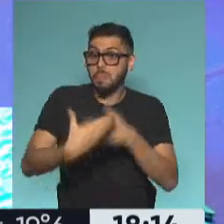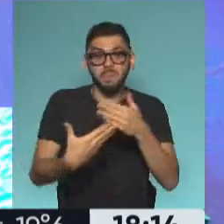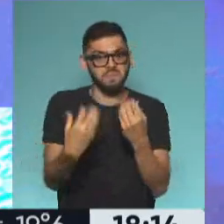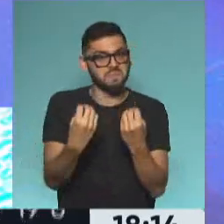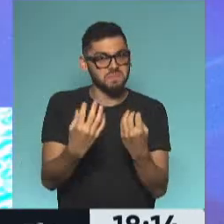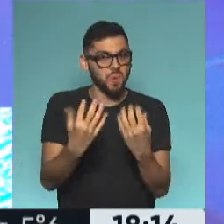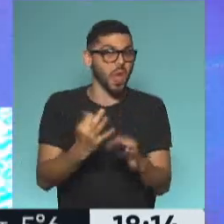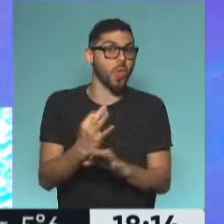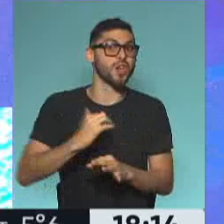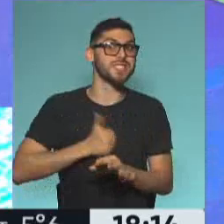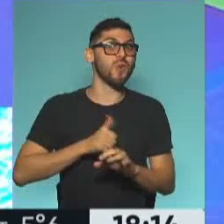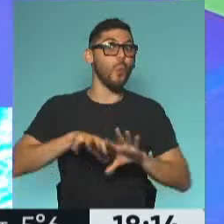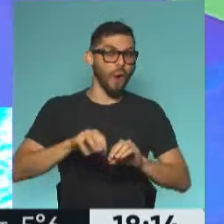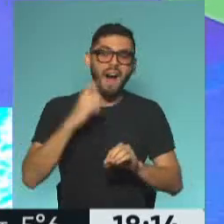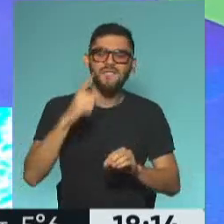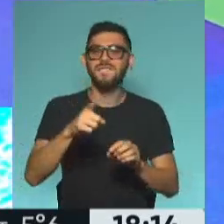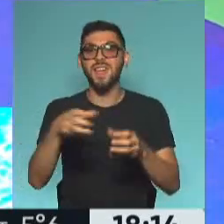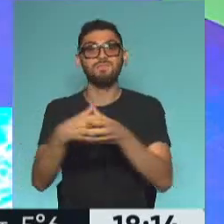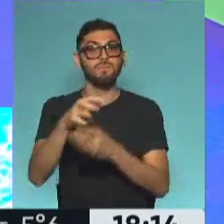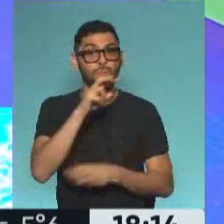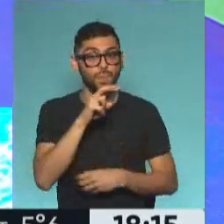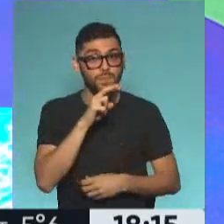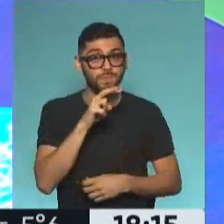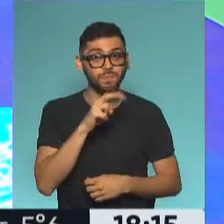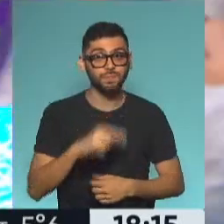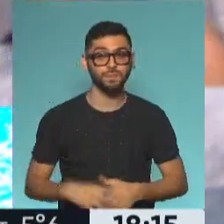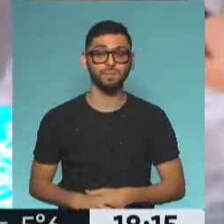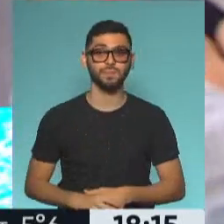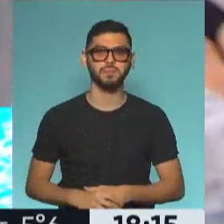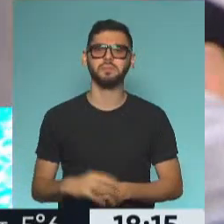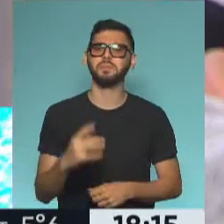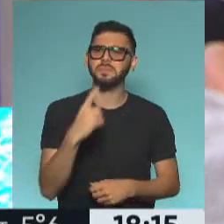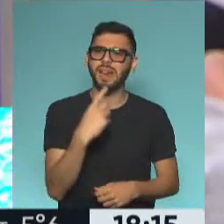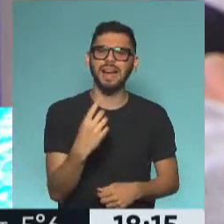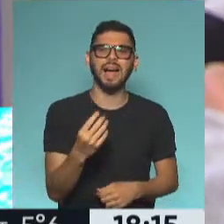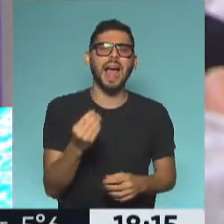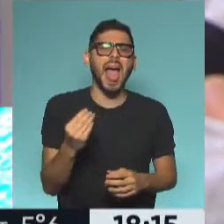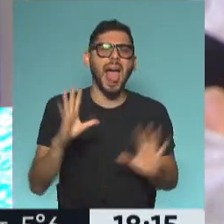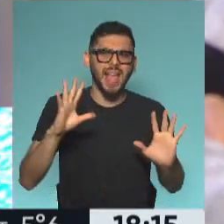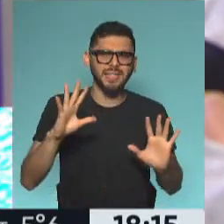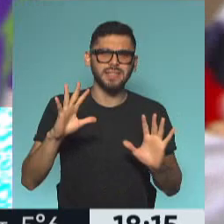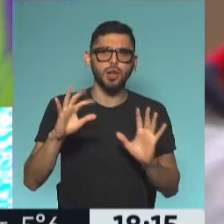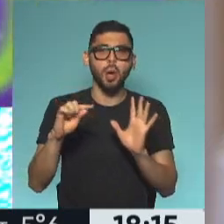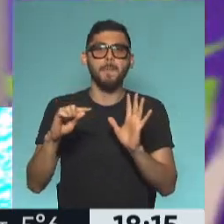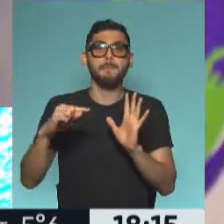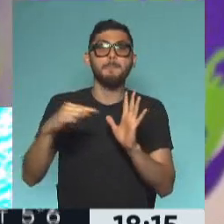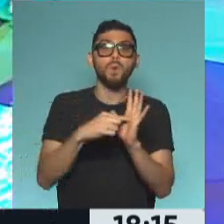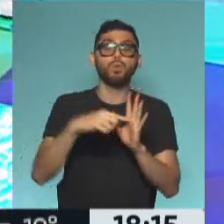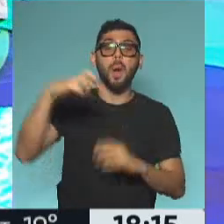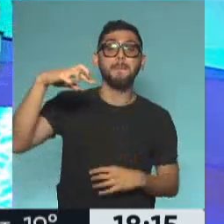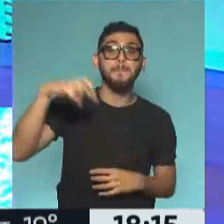integral. Francesca, equipo verde. Equipo verde. ¿Qué es el punto P?